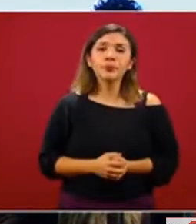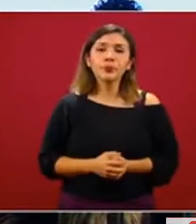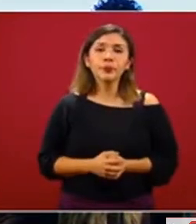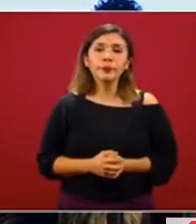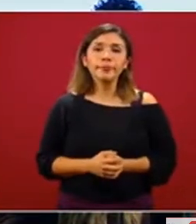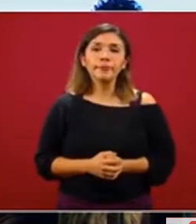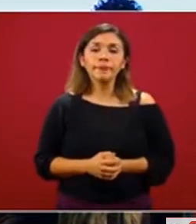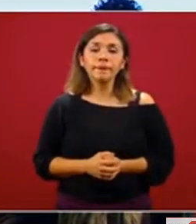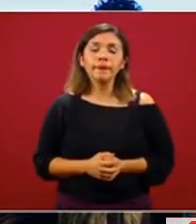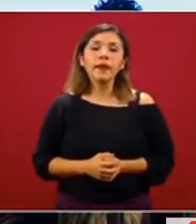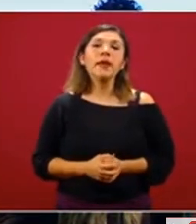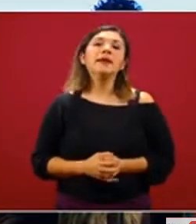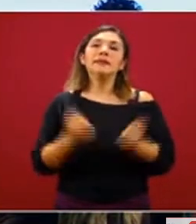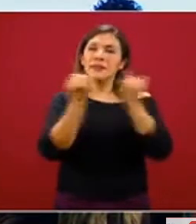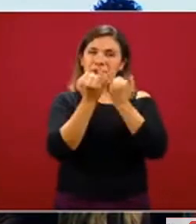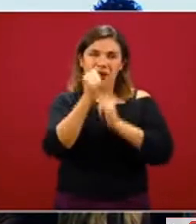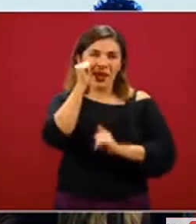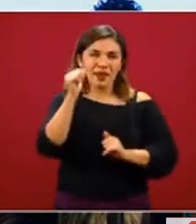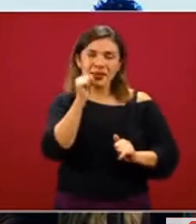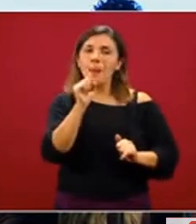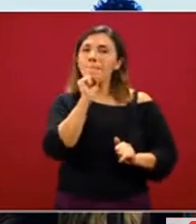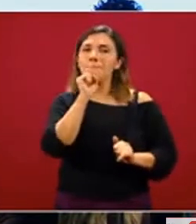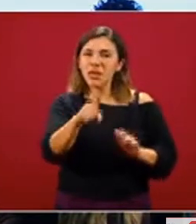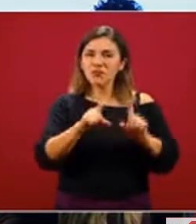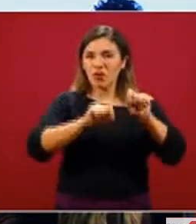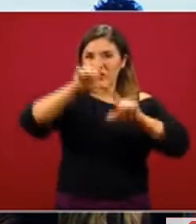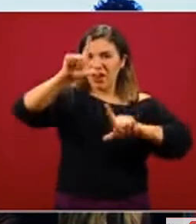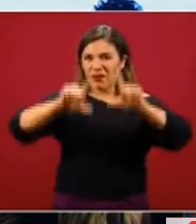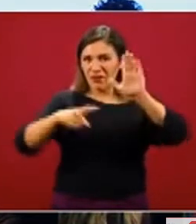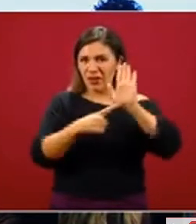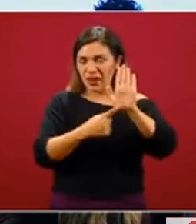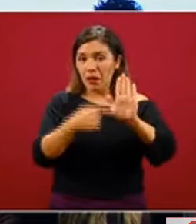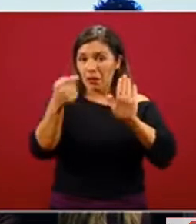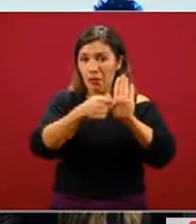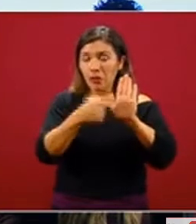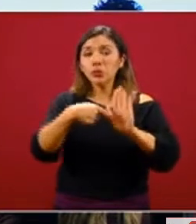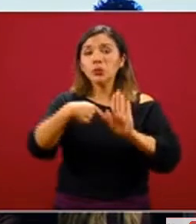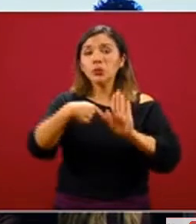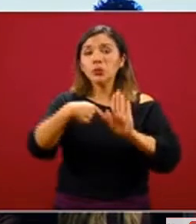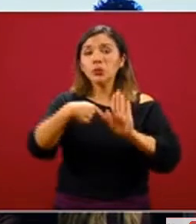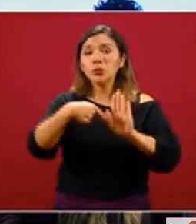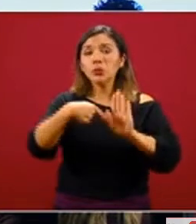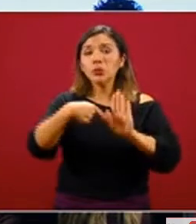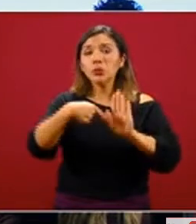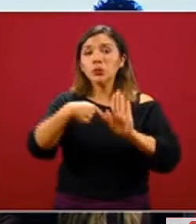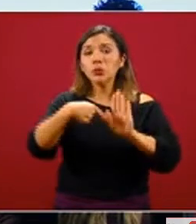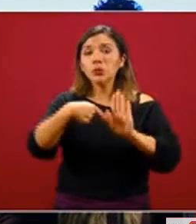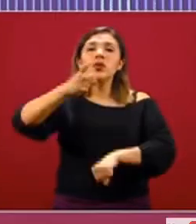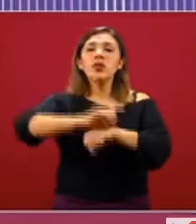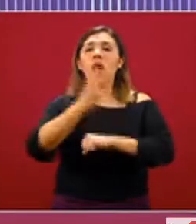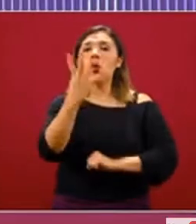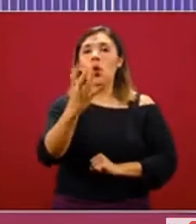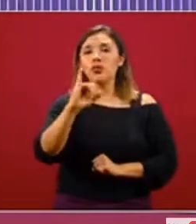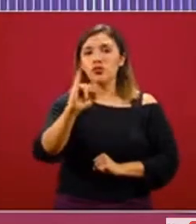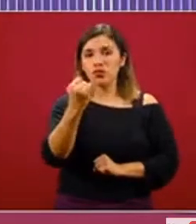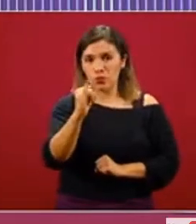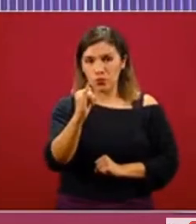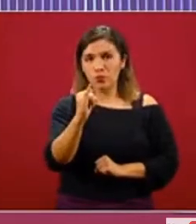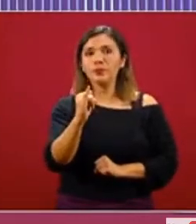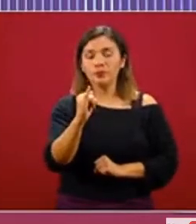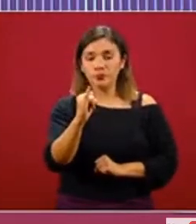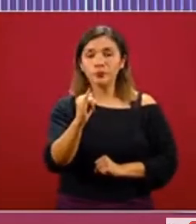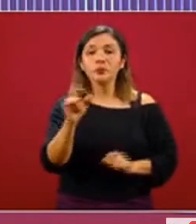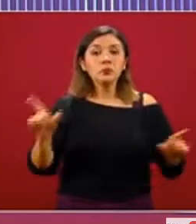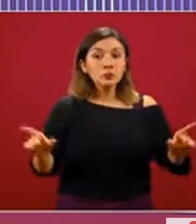tenemos, igual que ayer, es la misma gráfica, solo que con la actualización del 4 de junio. El